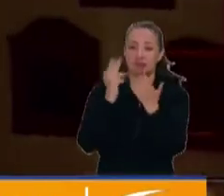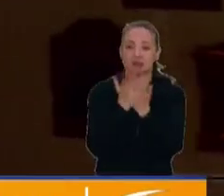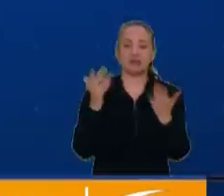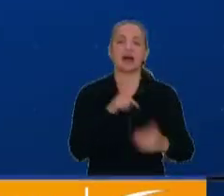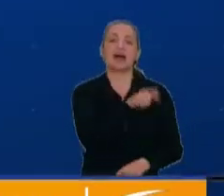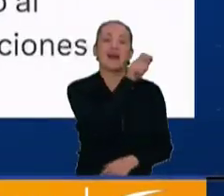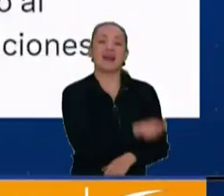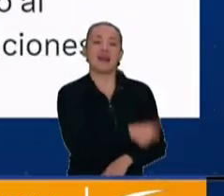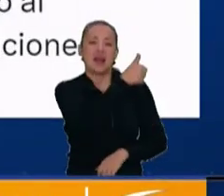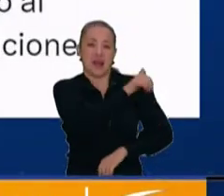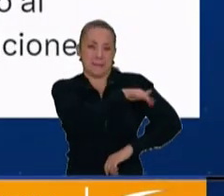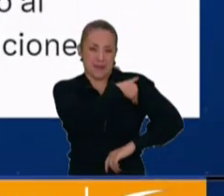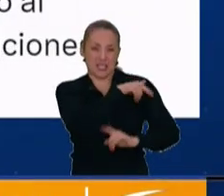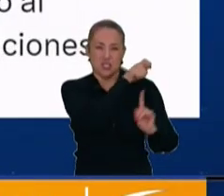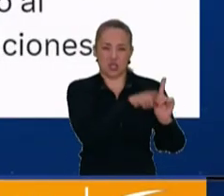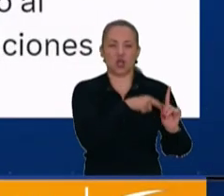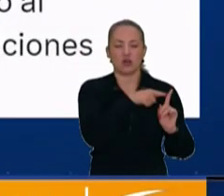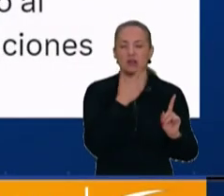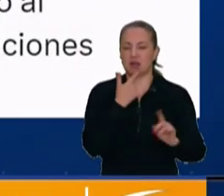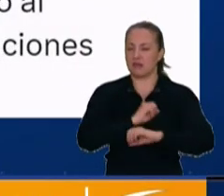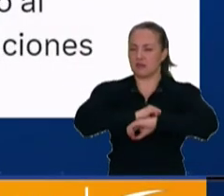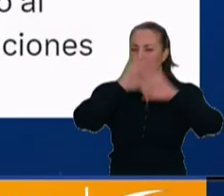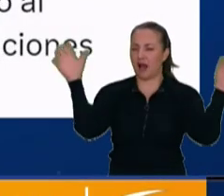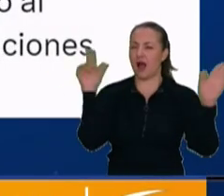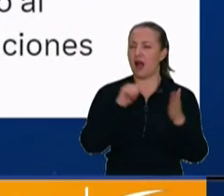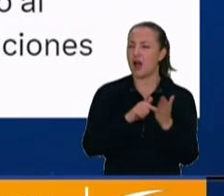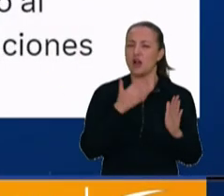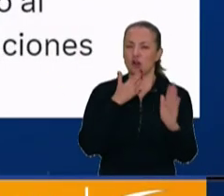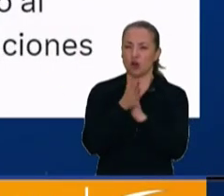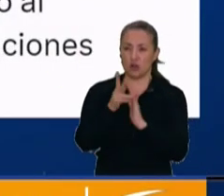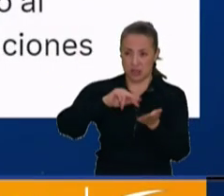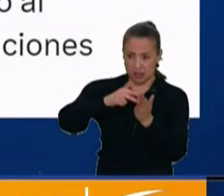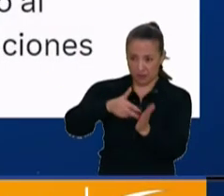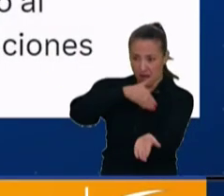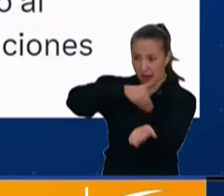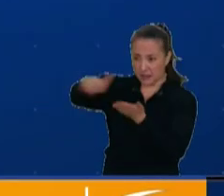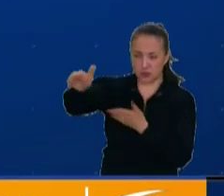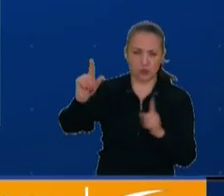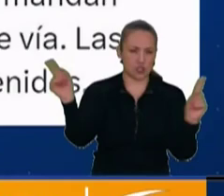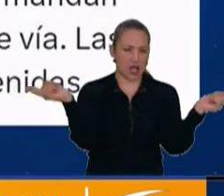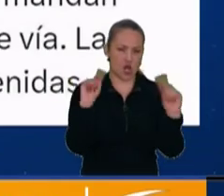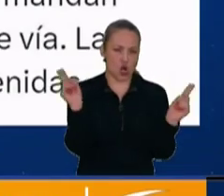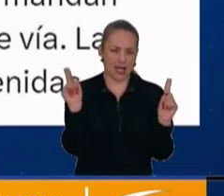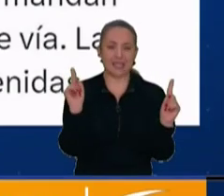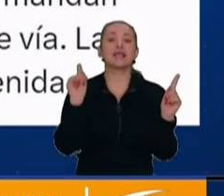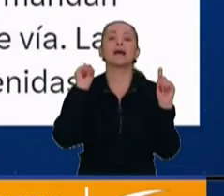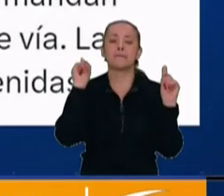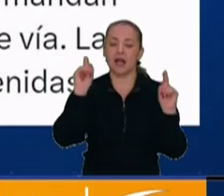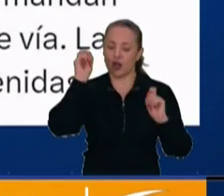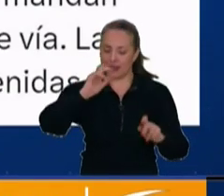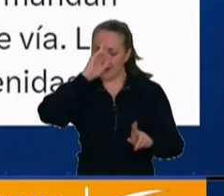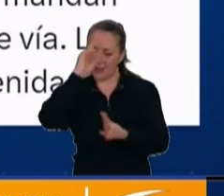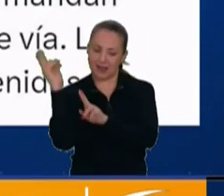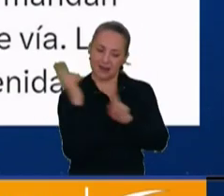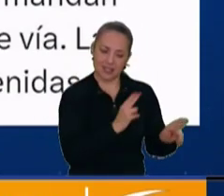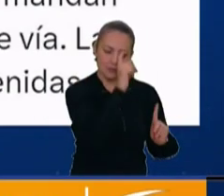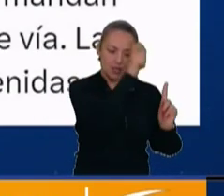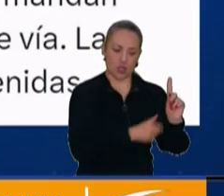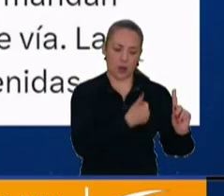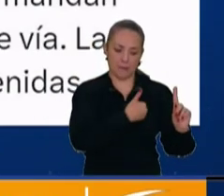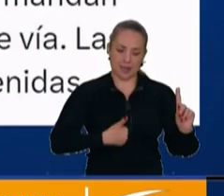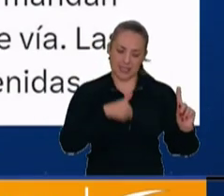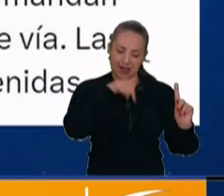el canciller Álvaro Leiva quiso aclarar que no se está expulsando al embajador de Israel, pero que sí se debe respetar al presidente